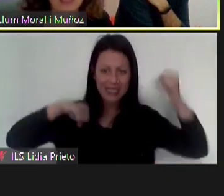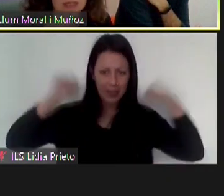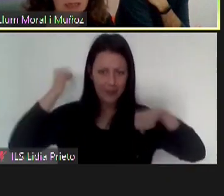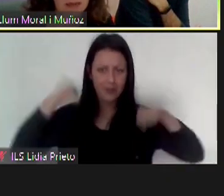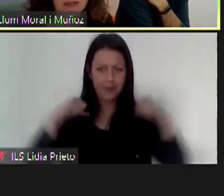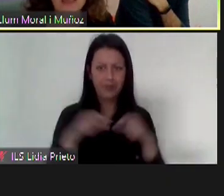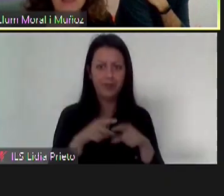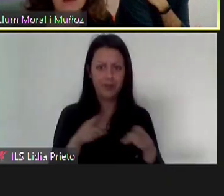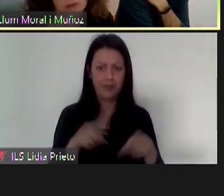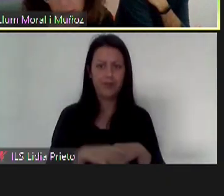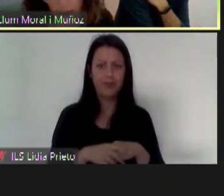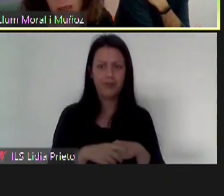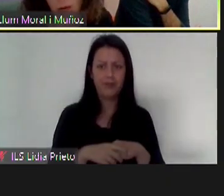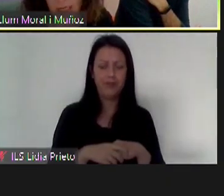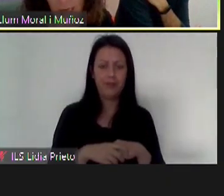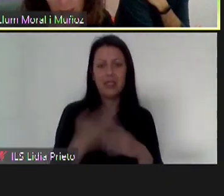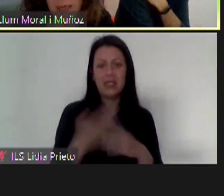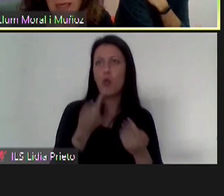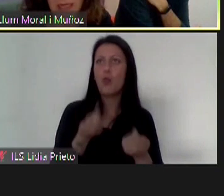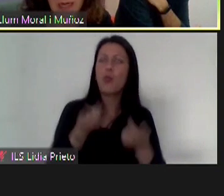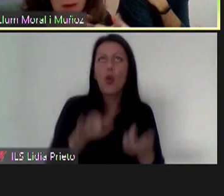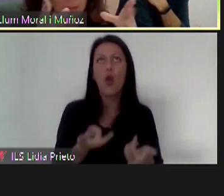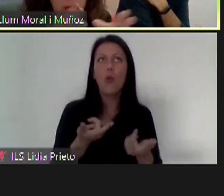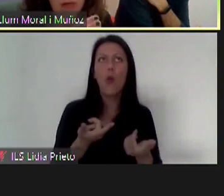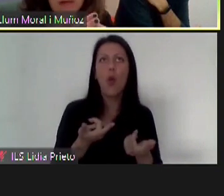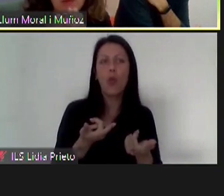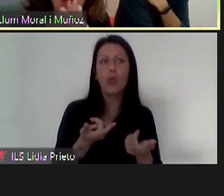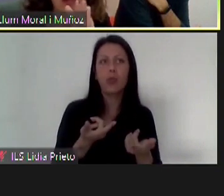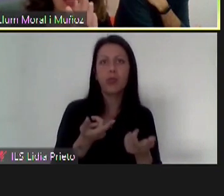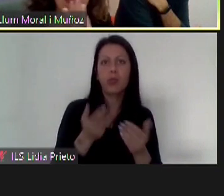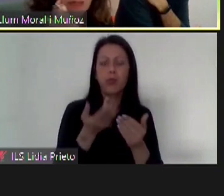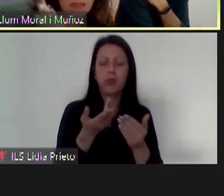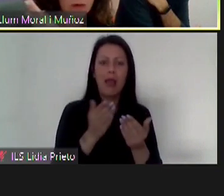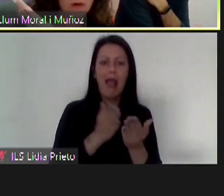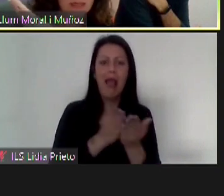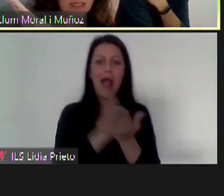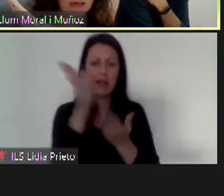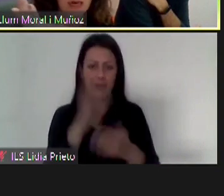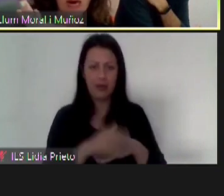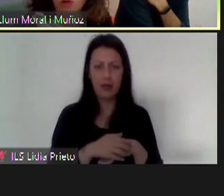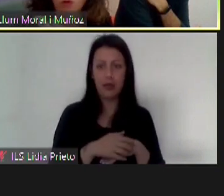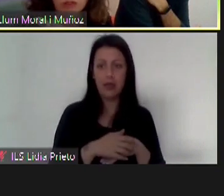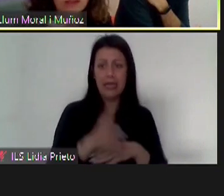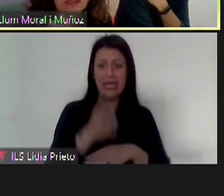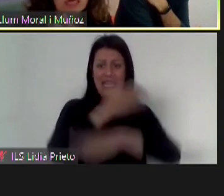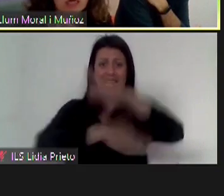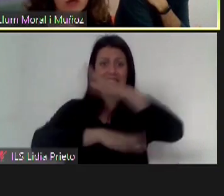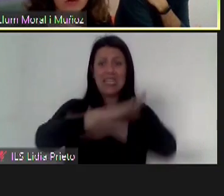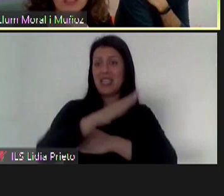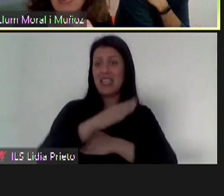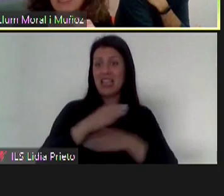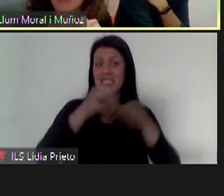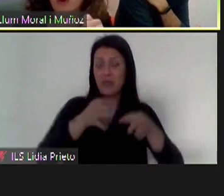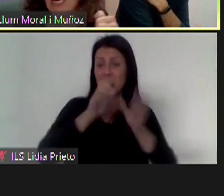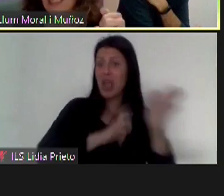poco limitada. Limitada no, alterada, quería decir. No limitada porque la discapacidad nunca va a ser absoluta,